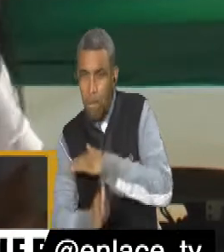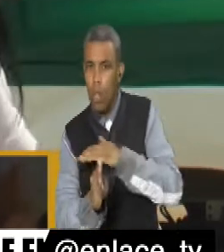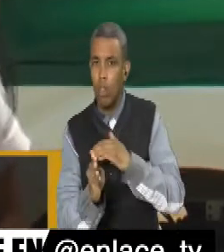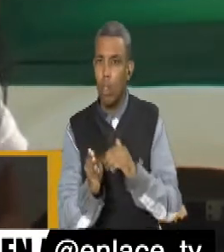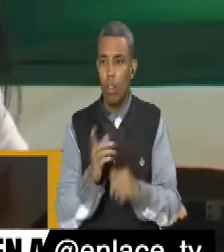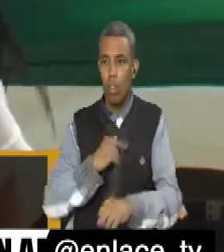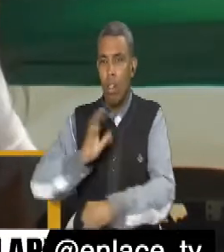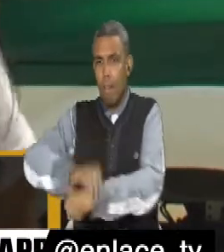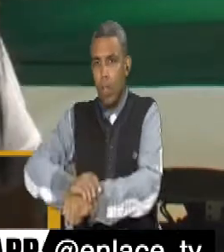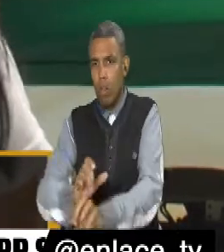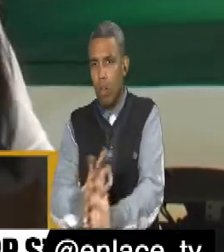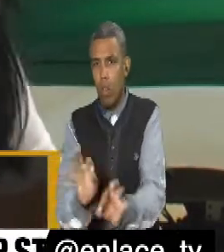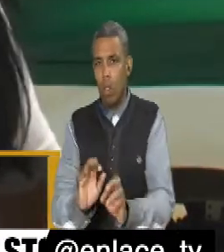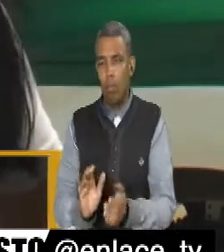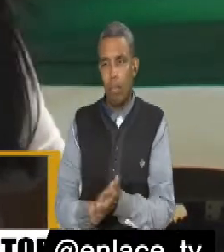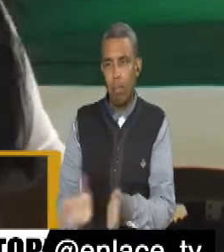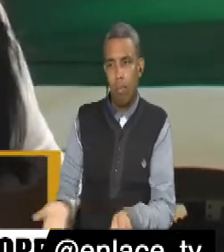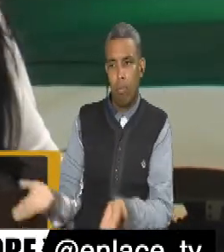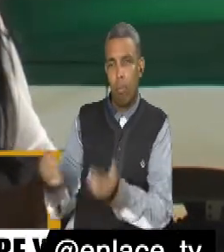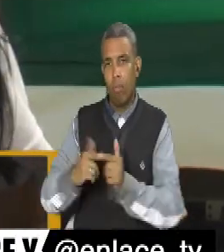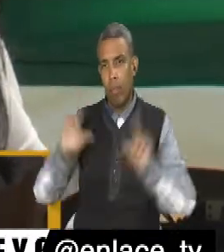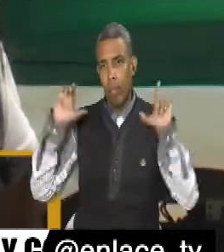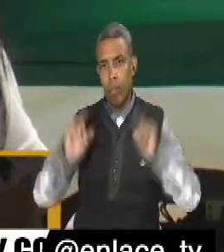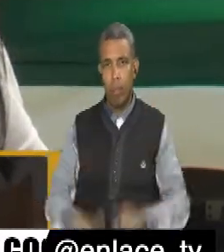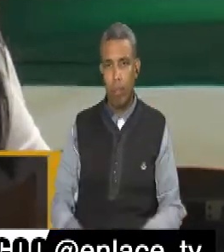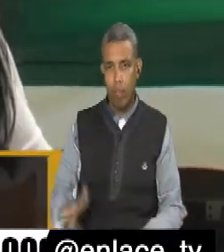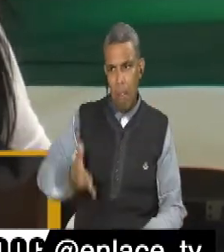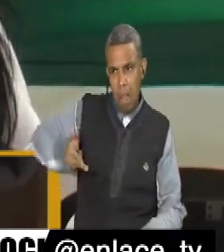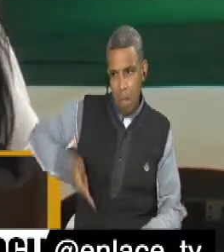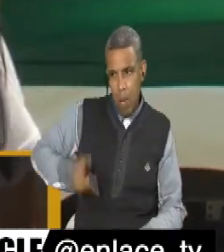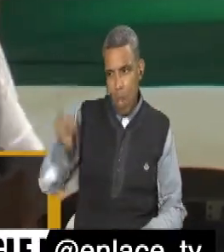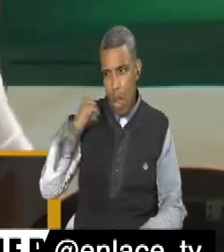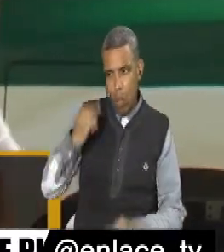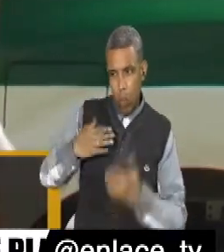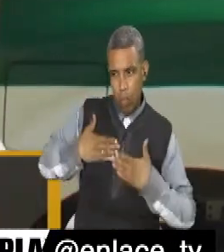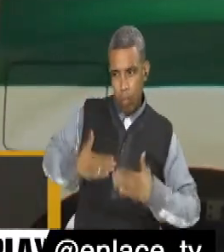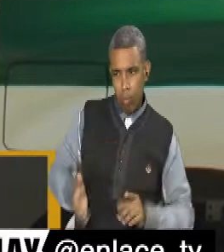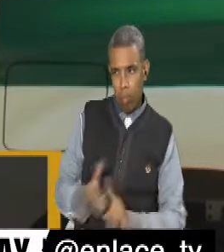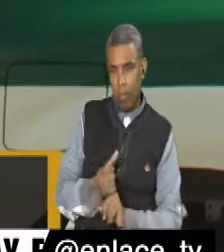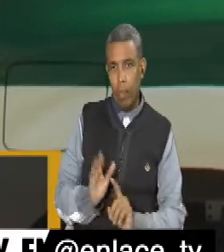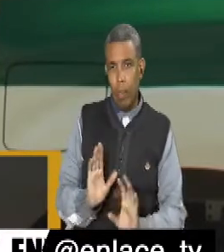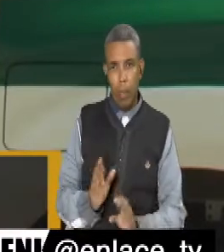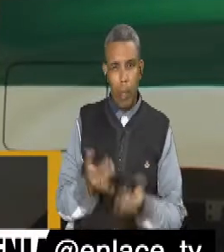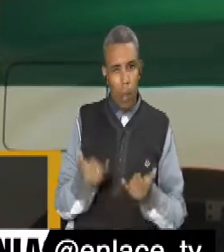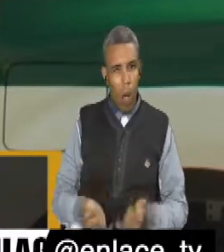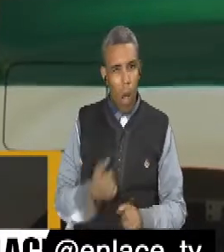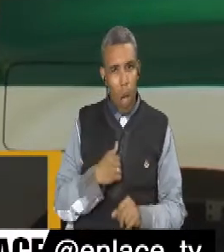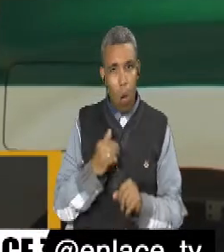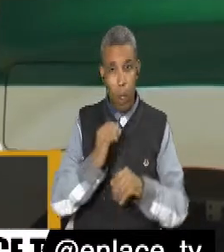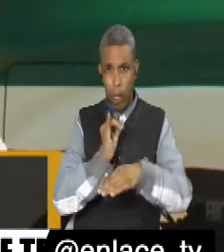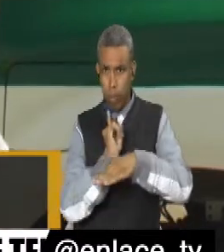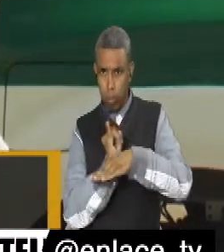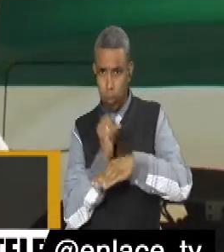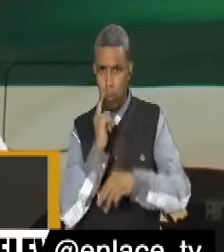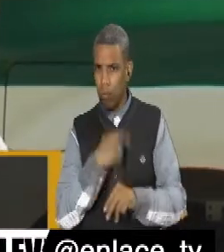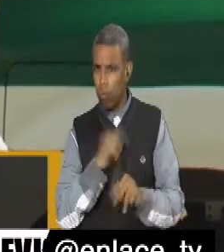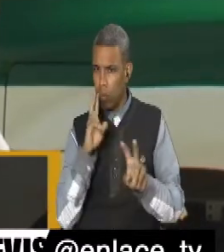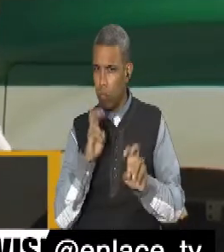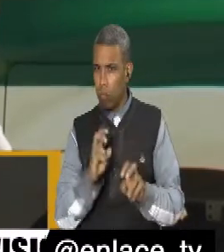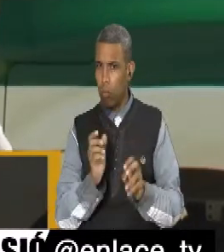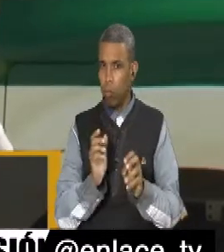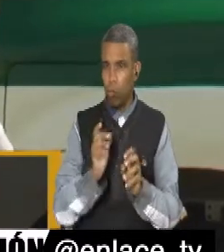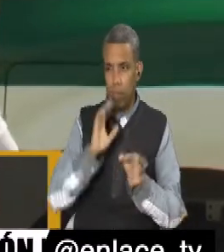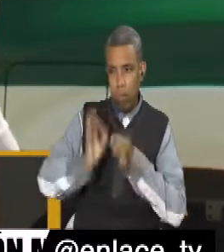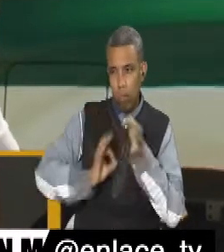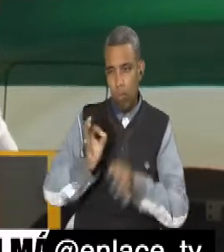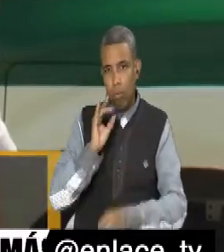detenido y las autoridades tampoco le encontraron ningún arma de fuego, sin embargo están haciendo el acompañamiento a la institución educativa. Es por ahora un informe de Zulay